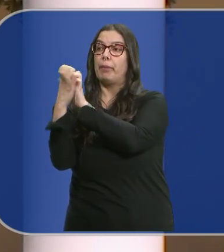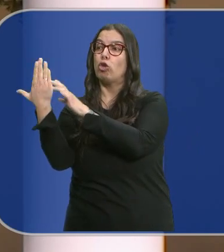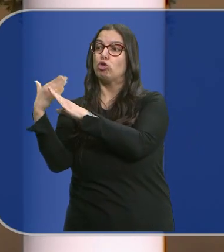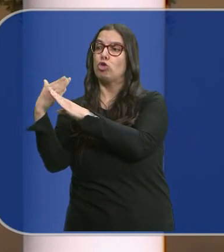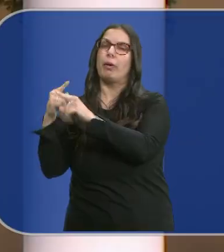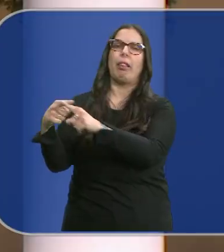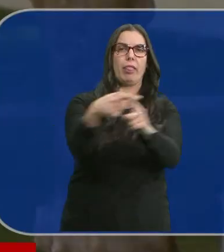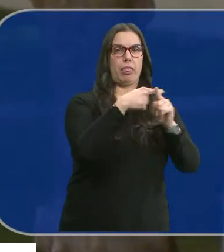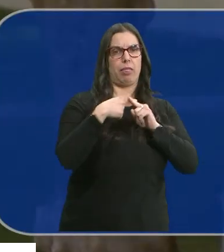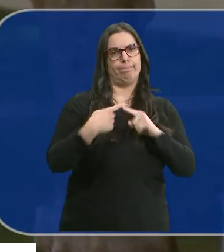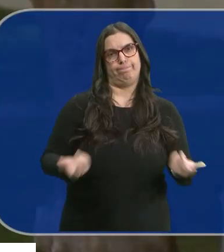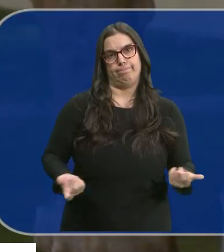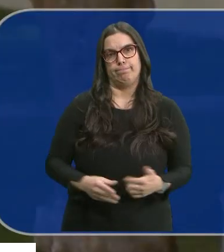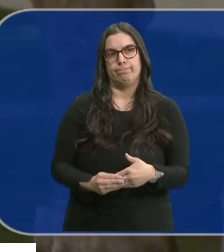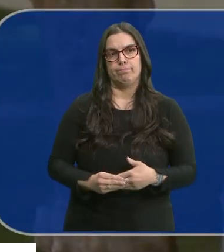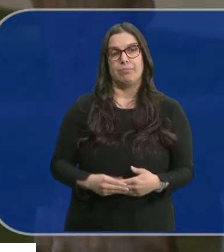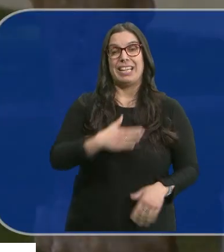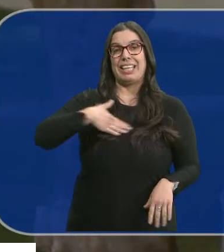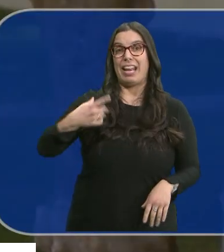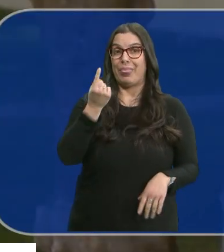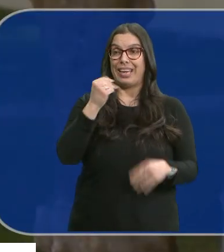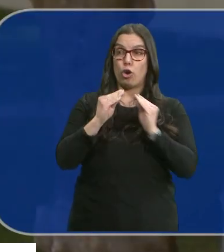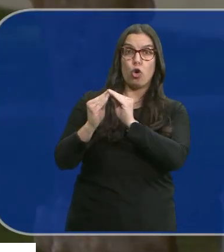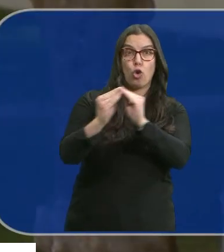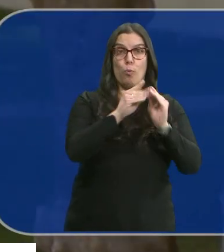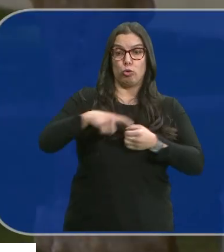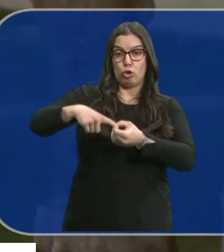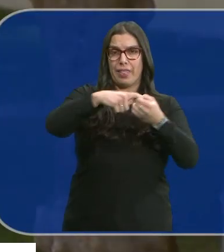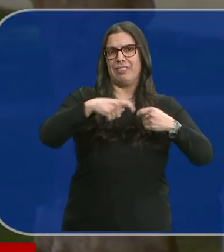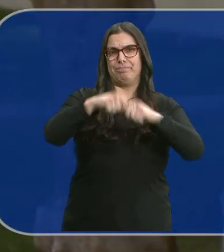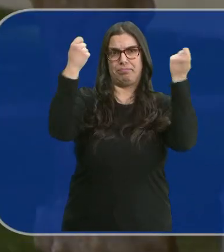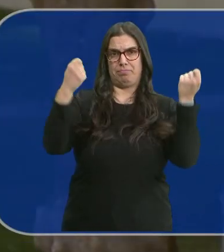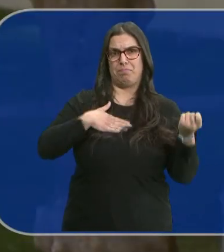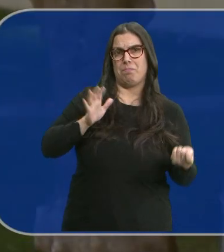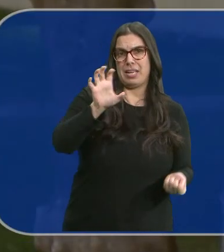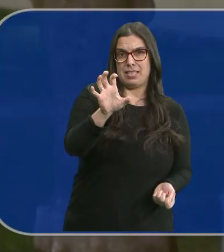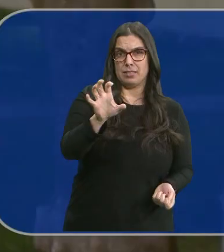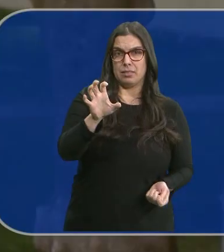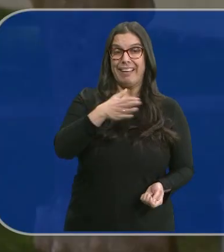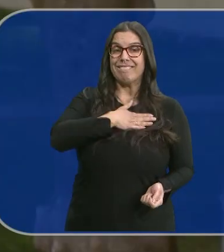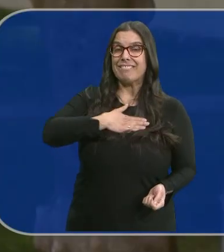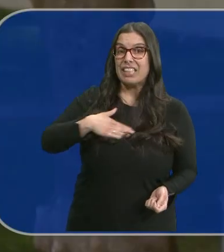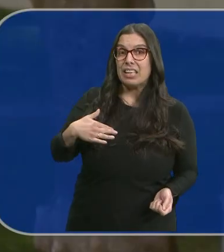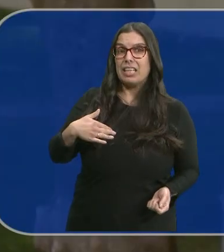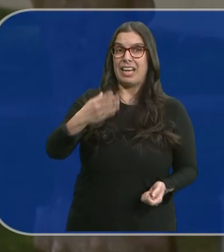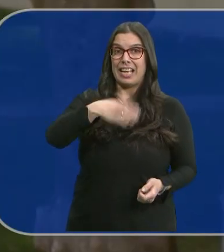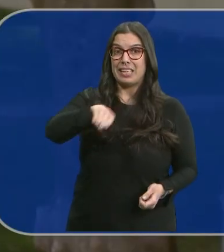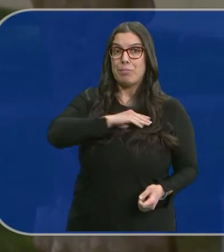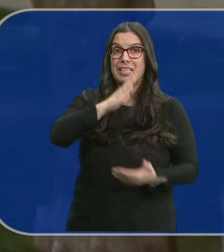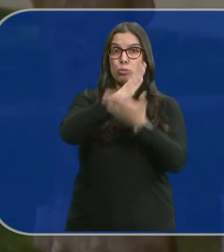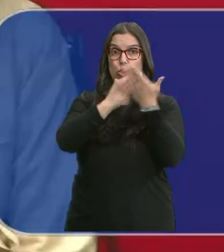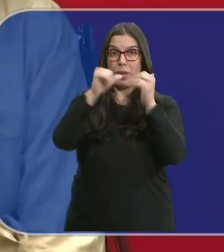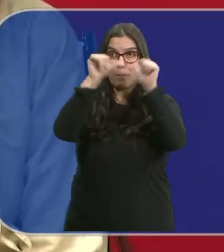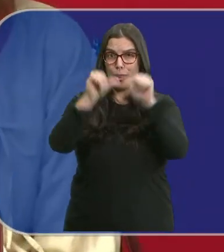los independentistas. Quieren quebrar la caja común de la solidaridad de nuestro país, quieren quebrar la España de